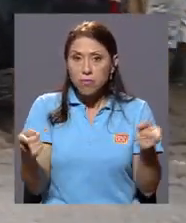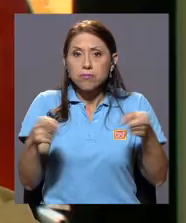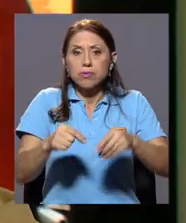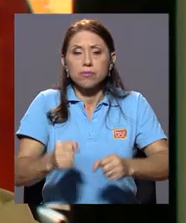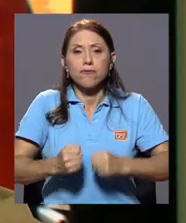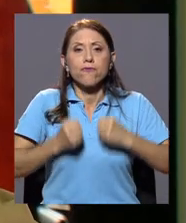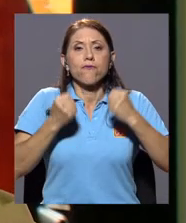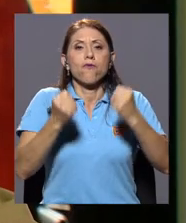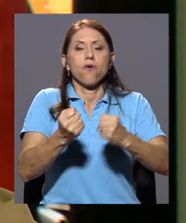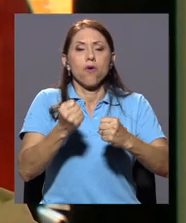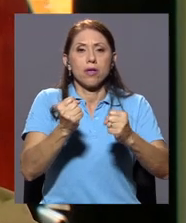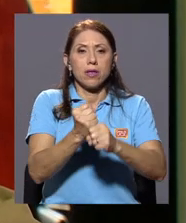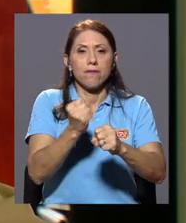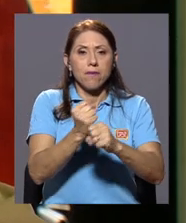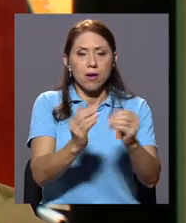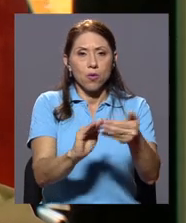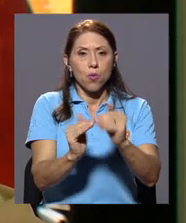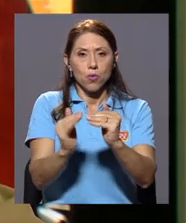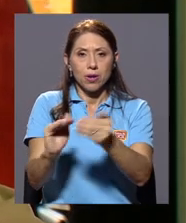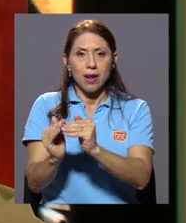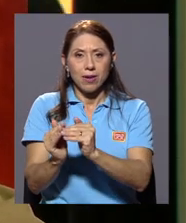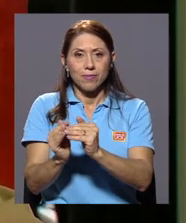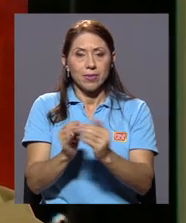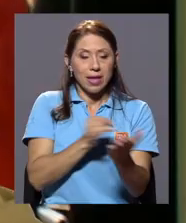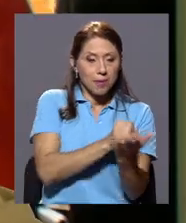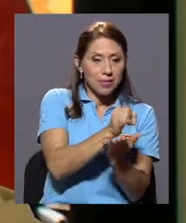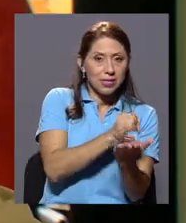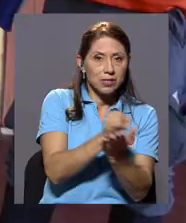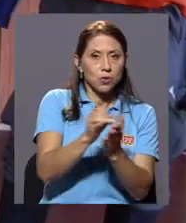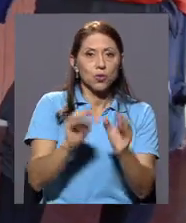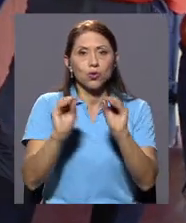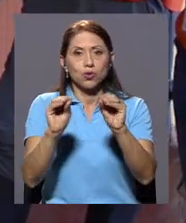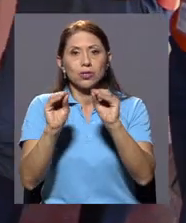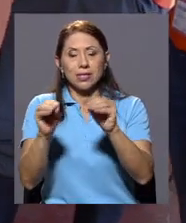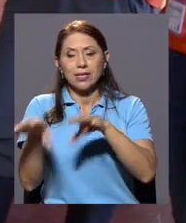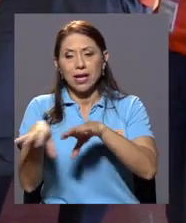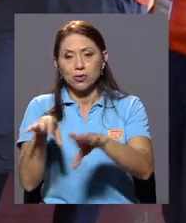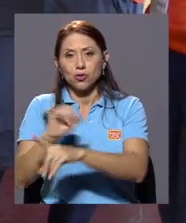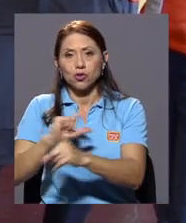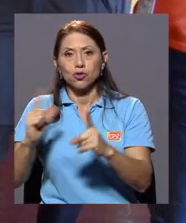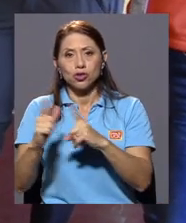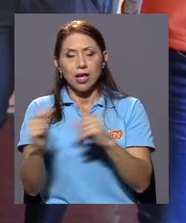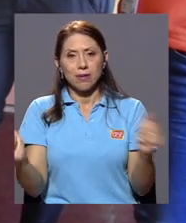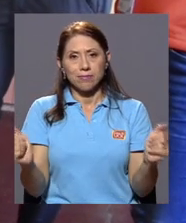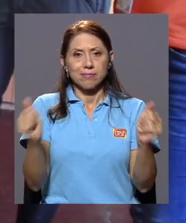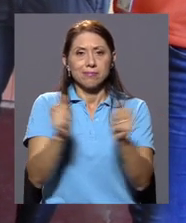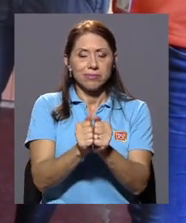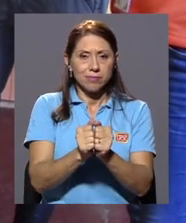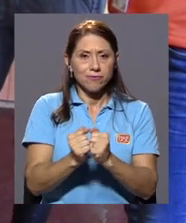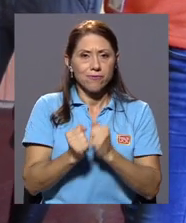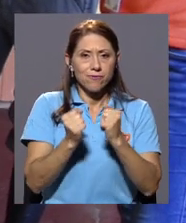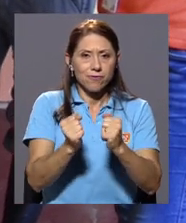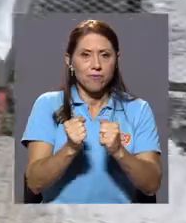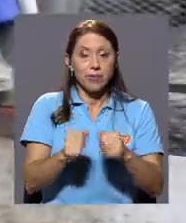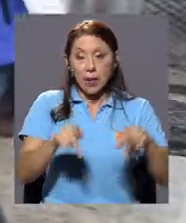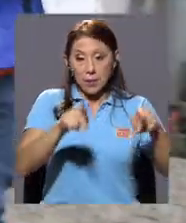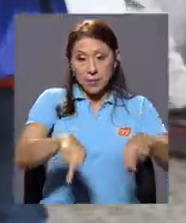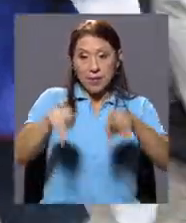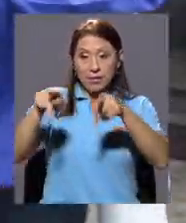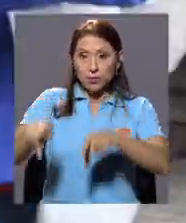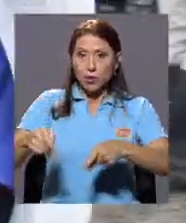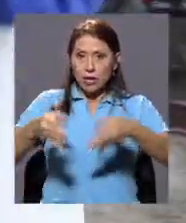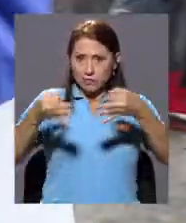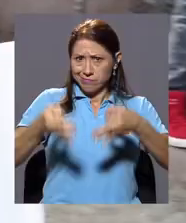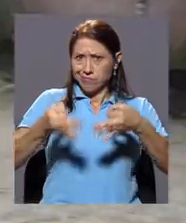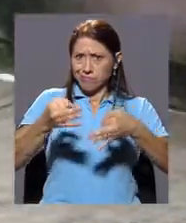trabajo comunitario. Es una articulación entre la investigación, la docencia y la acción social. El personal calificado de esta